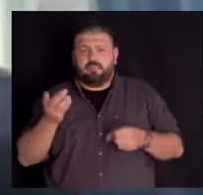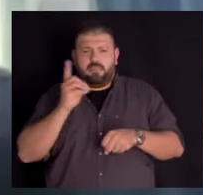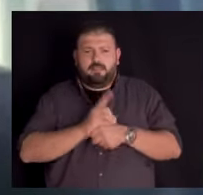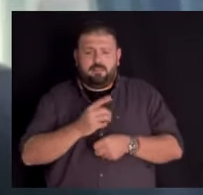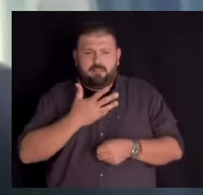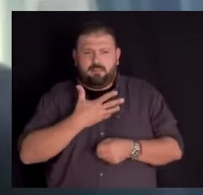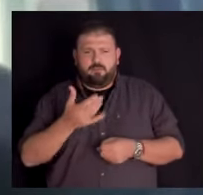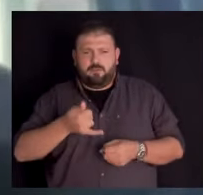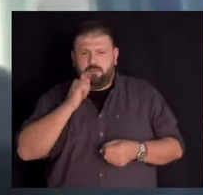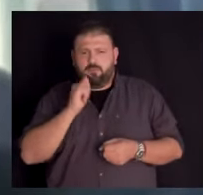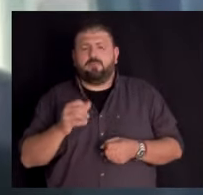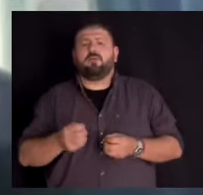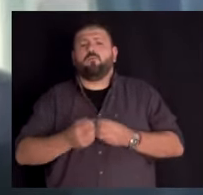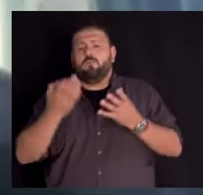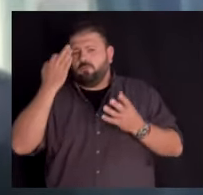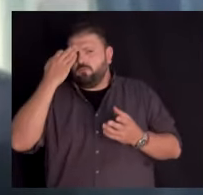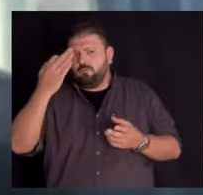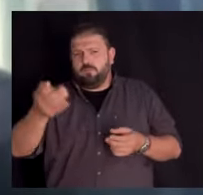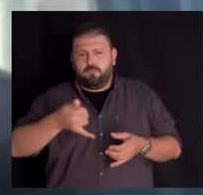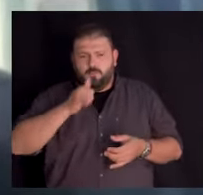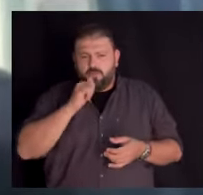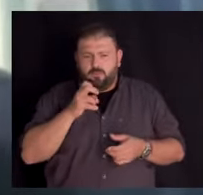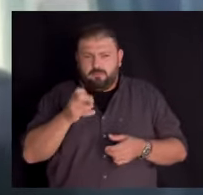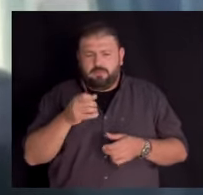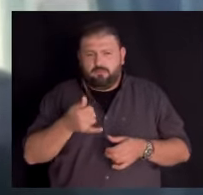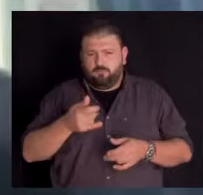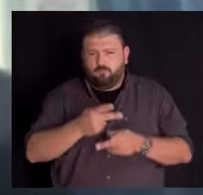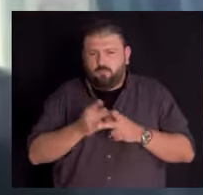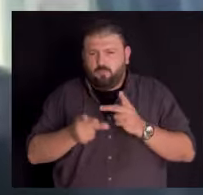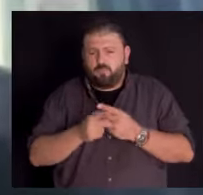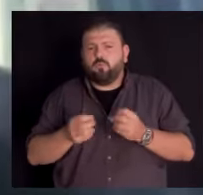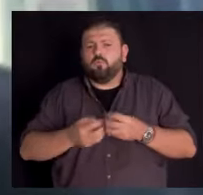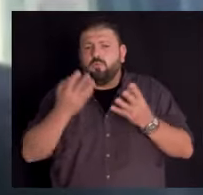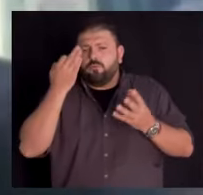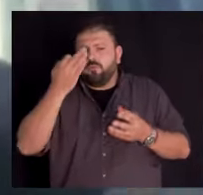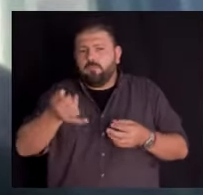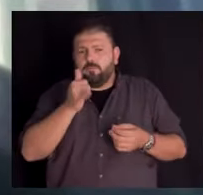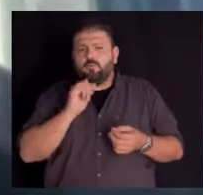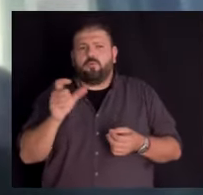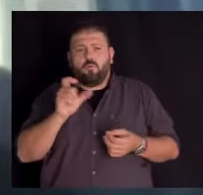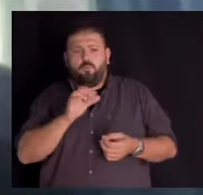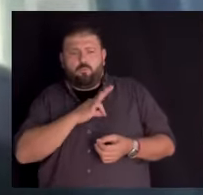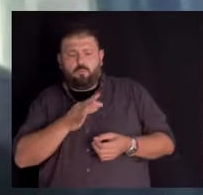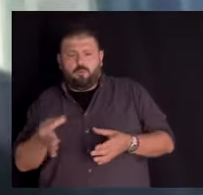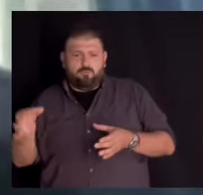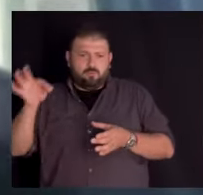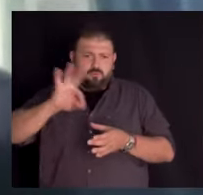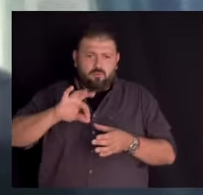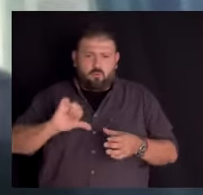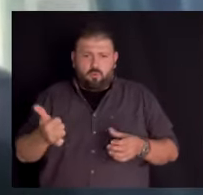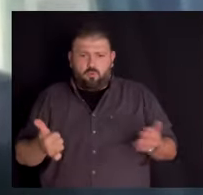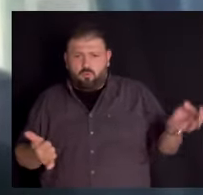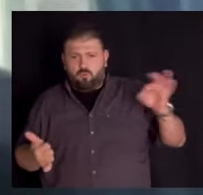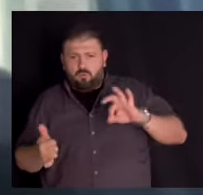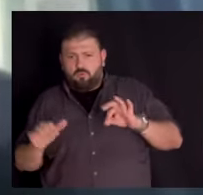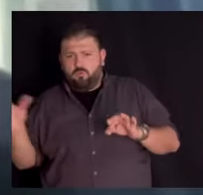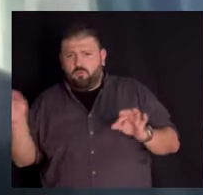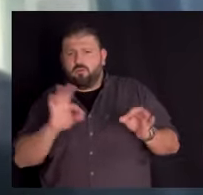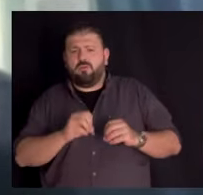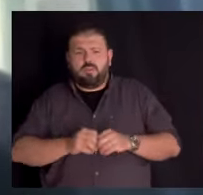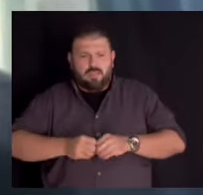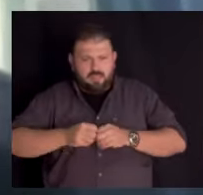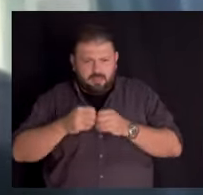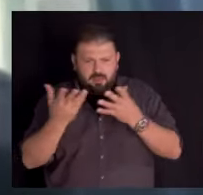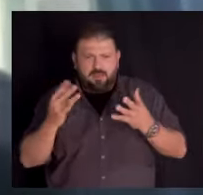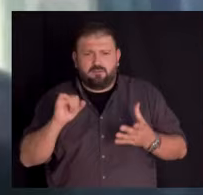¿Y durante qué tiempo voy a tomar mi producto? ¿Sí? Oye, ¿los puedo mezclar? Claro que los puedes mezclar. Es algo que de lo